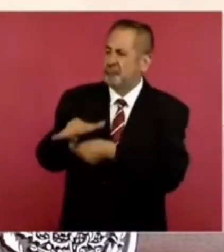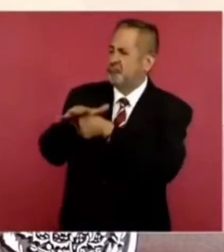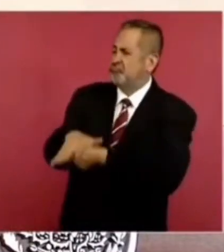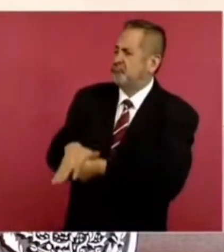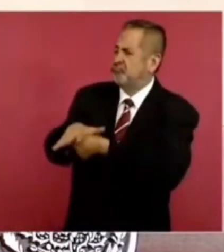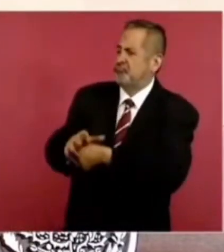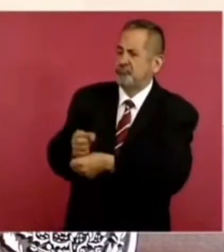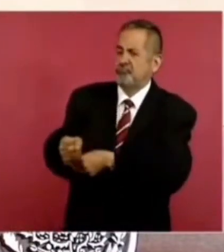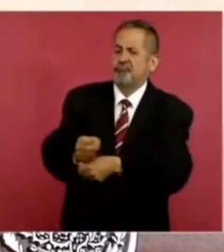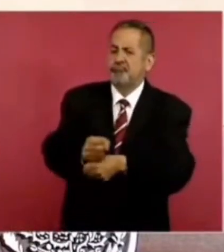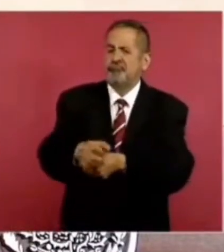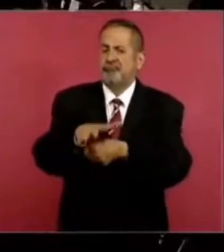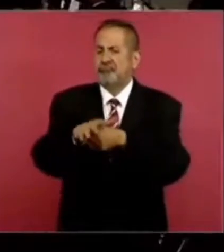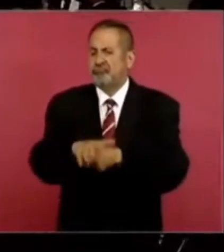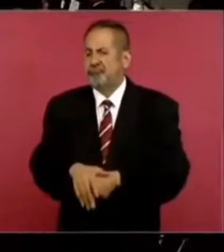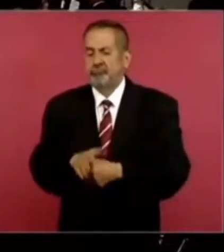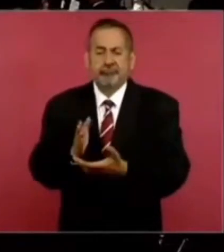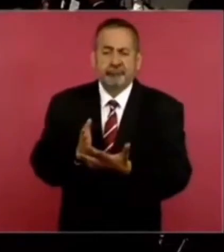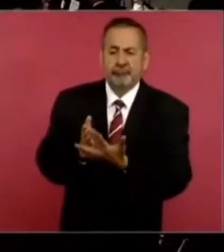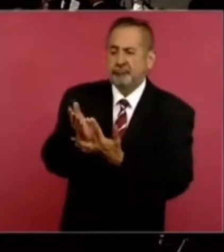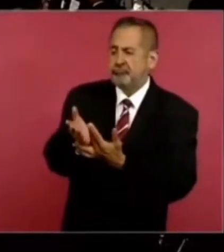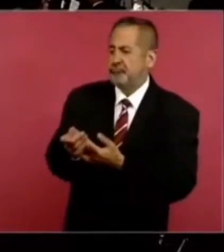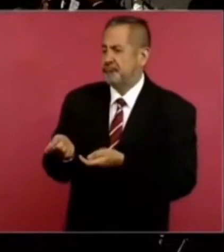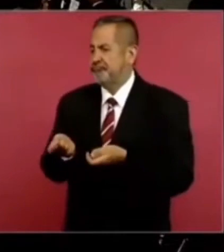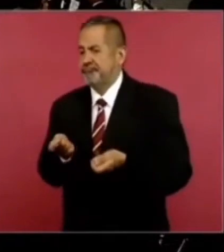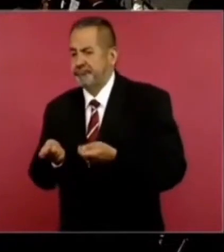sometimiento, de injerencismo,